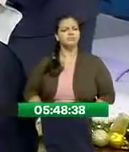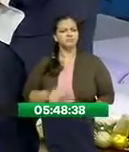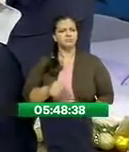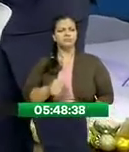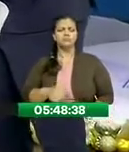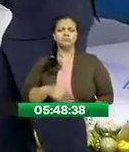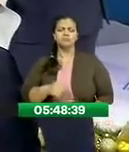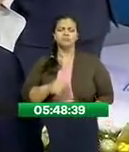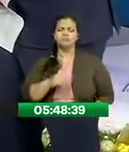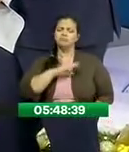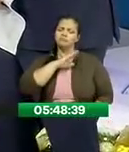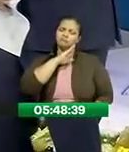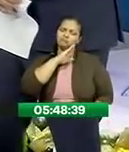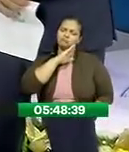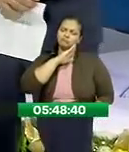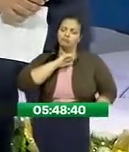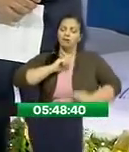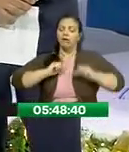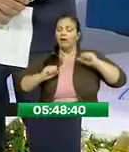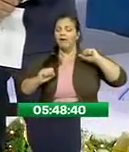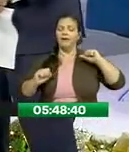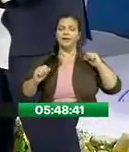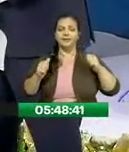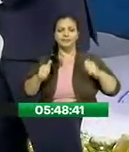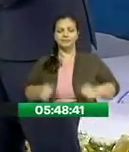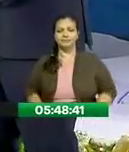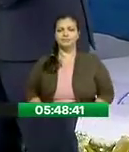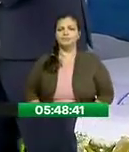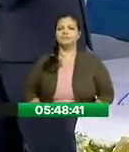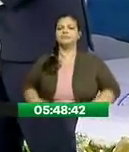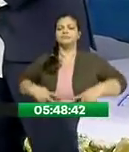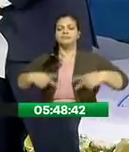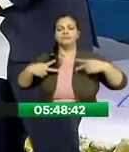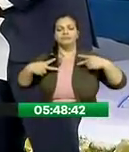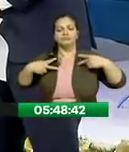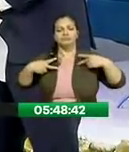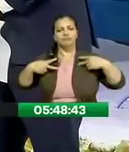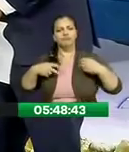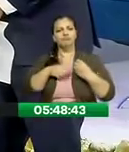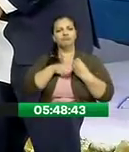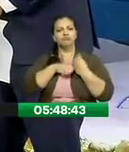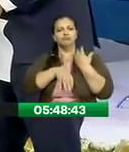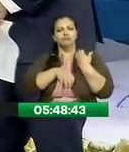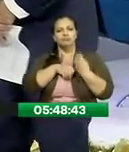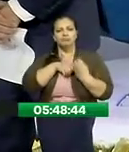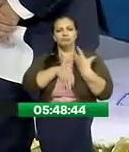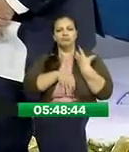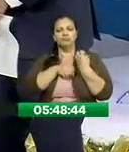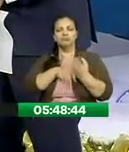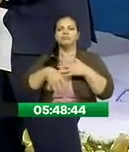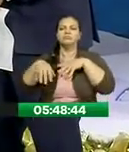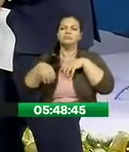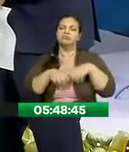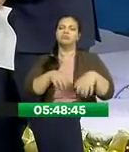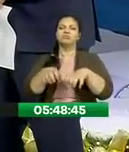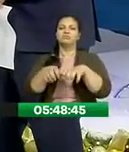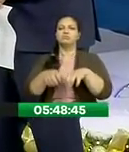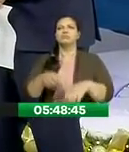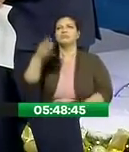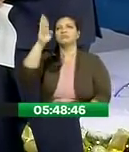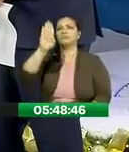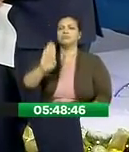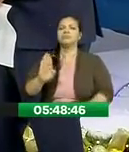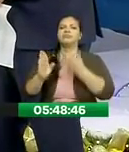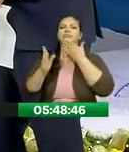Gracias a Dios, un día más de vida. Gracias a Dios. Cuando la vida yo creo que me va a arrastrar, me da la mano. Alguien me extiende la mano y me